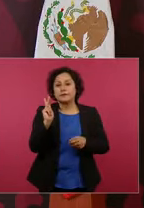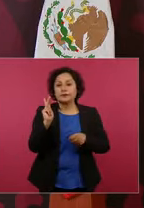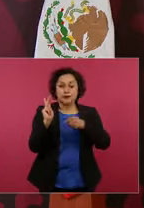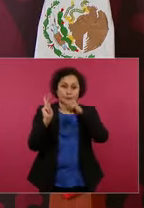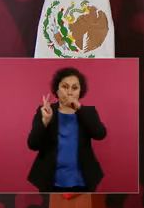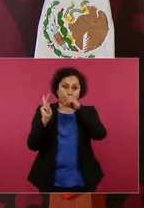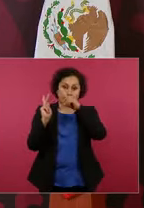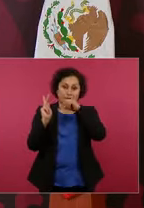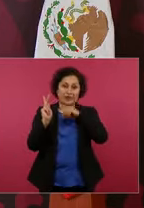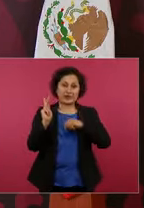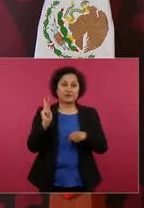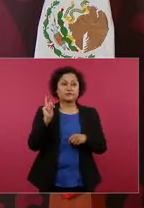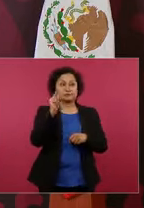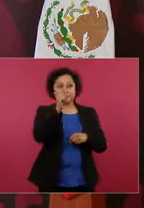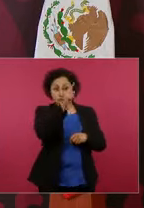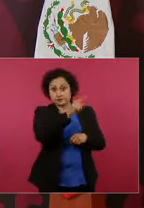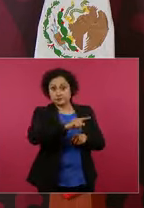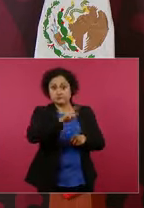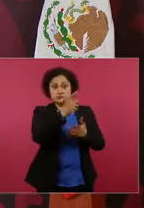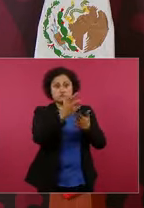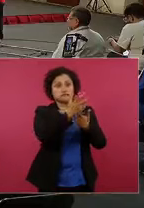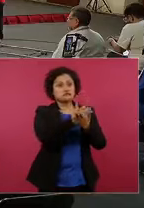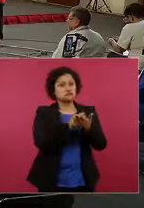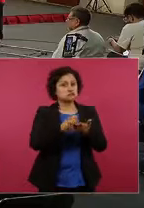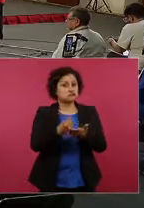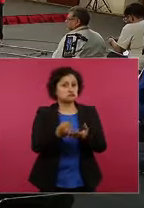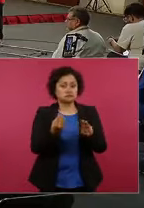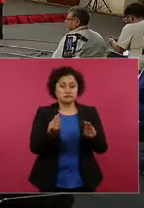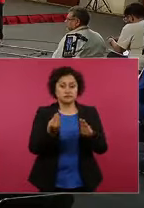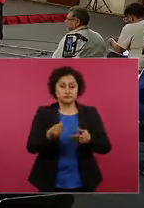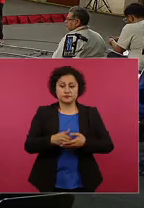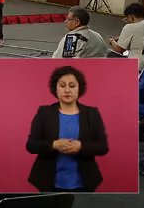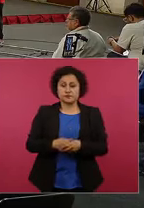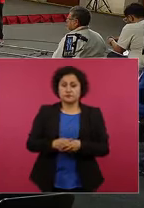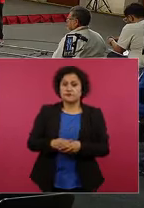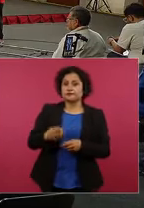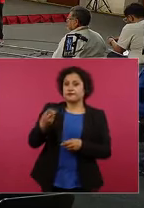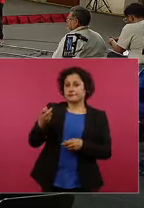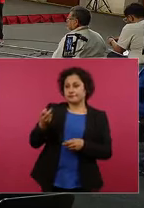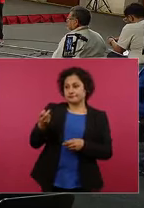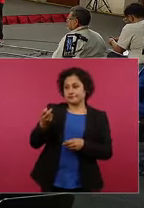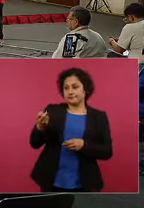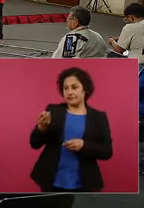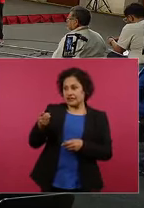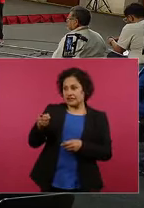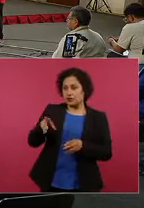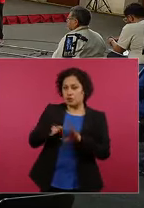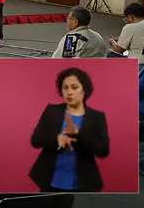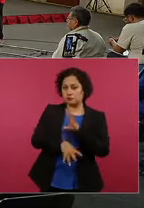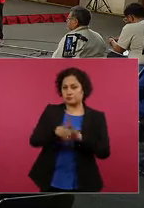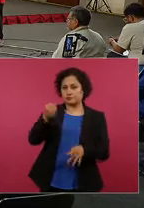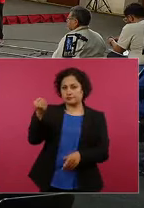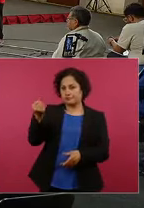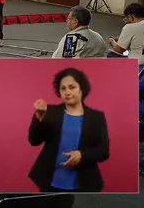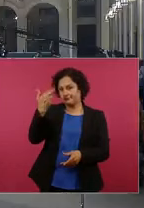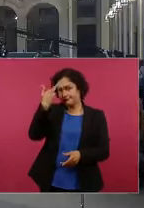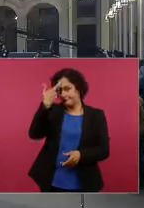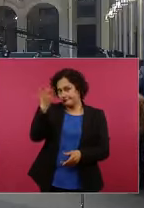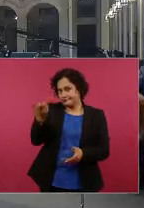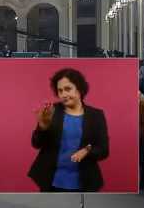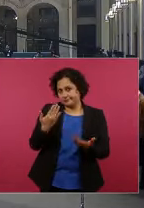era la extracción obtenían irracional. Muchas ganancias. Extracción irracional. Totalmente. Ahora, miren, aquí